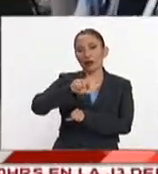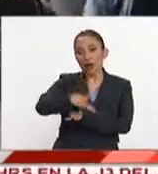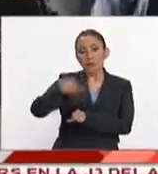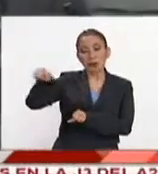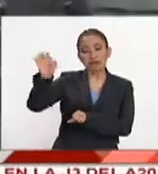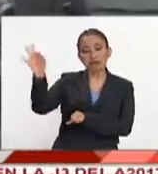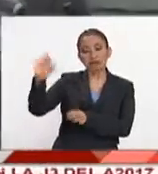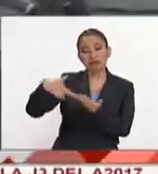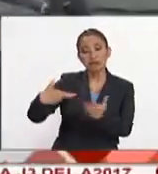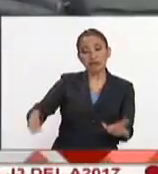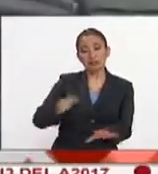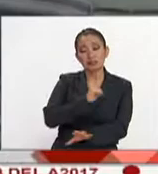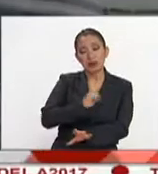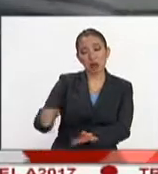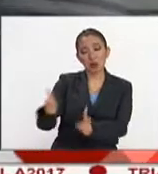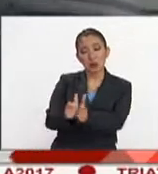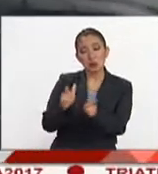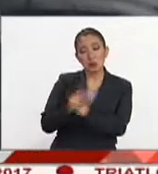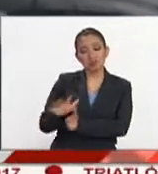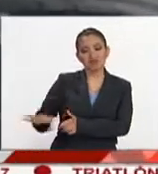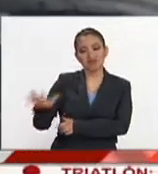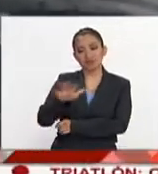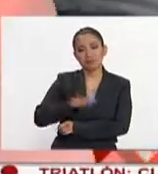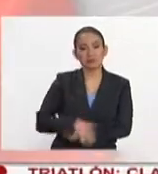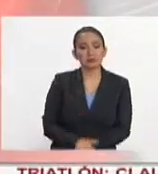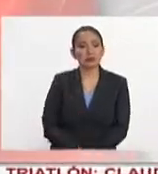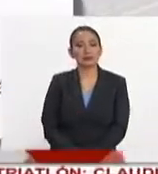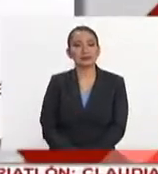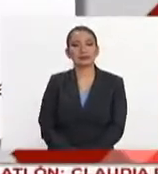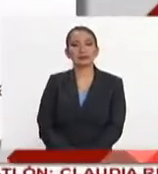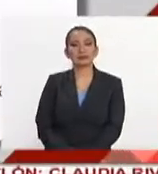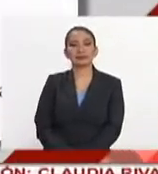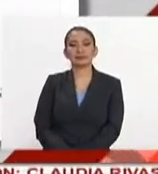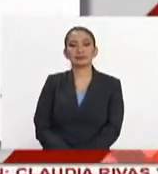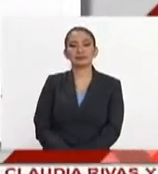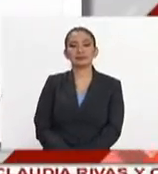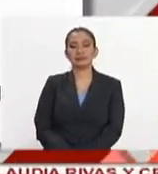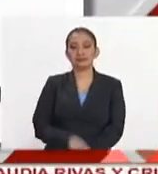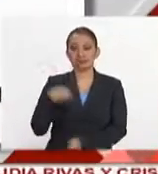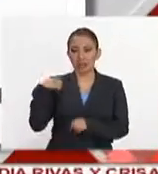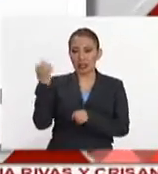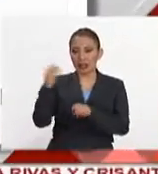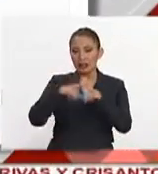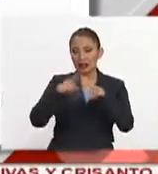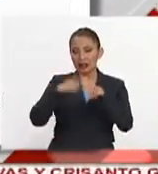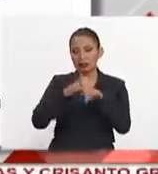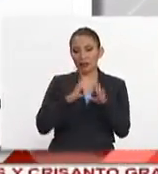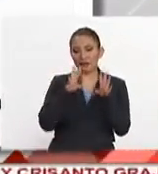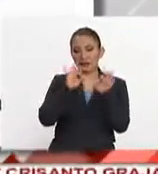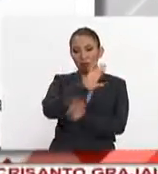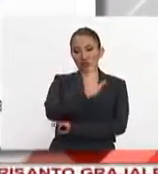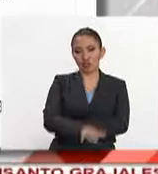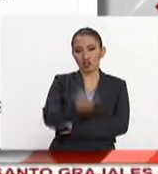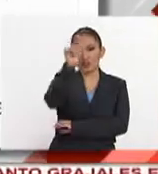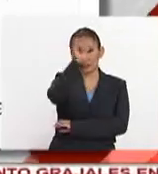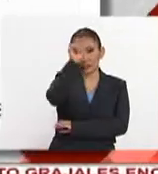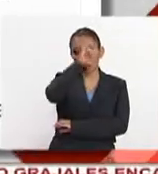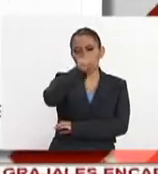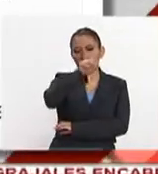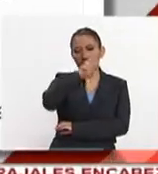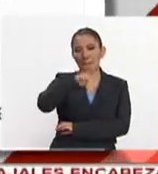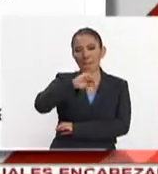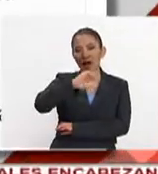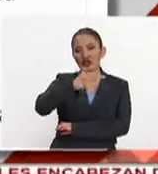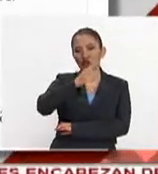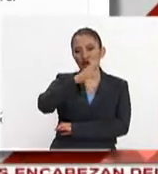por posibles nexos con la delincuencia organizada. La Arquidiócesis de México confirmó el fallecimiento del padre José